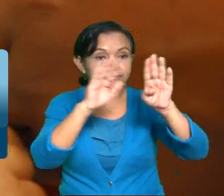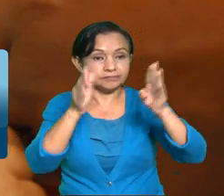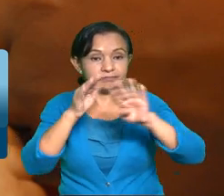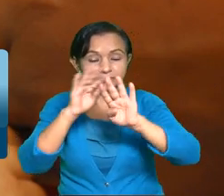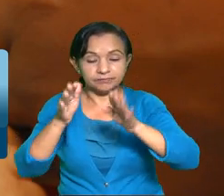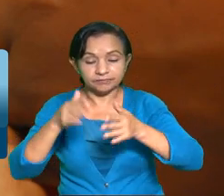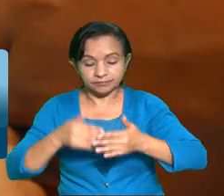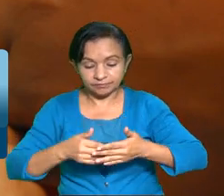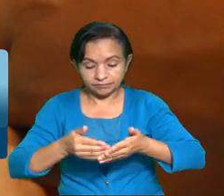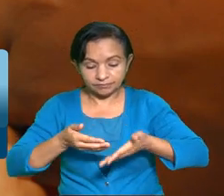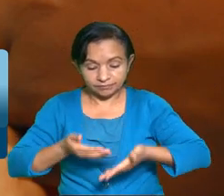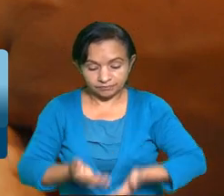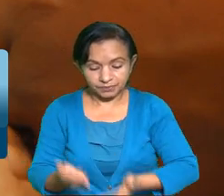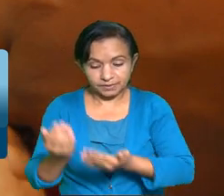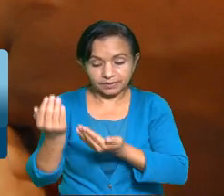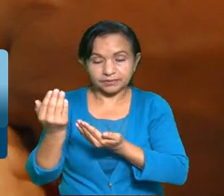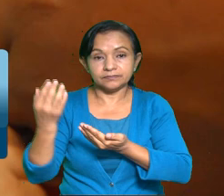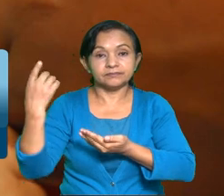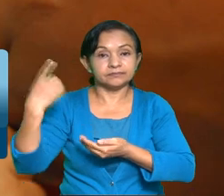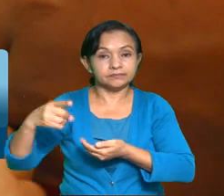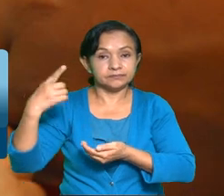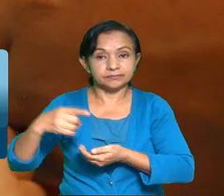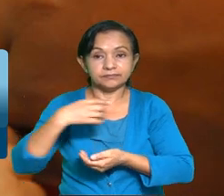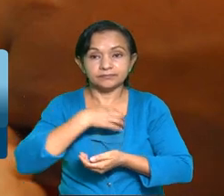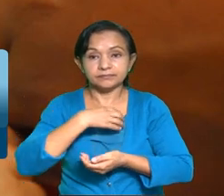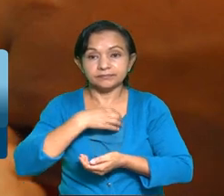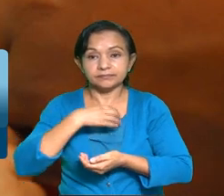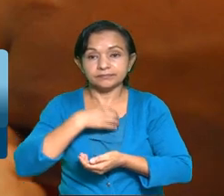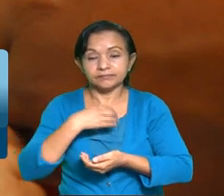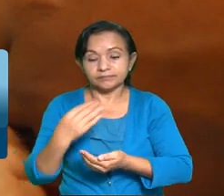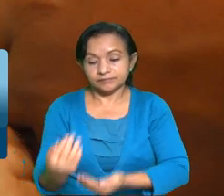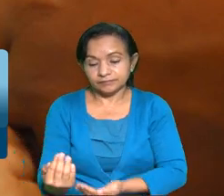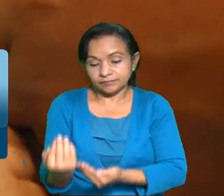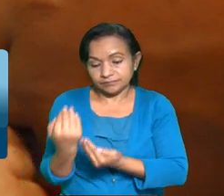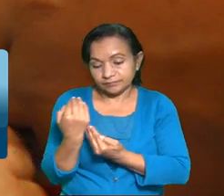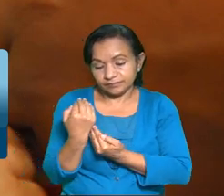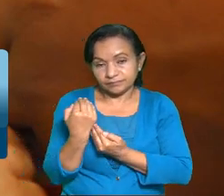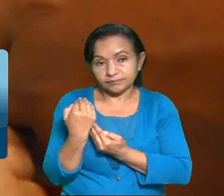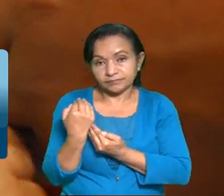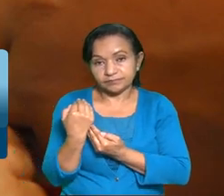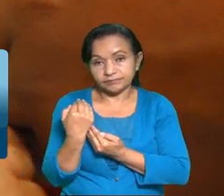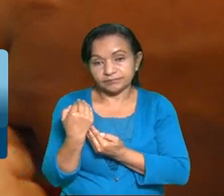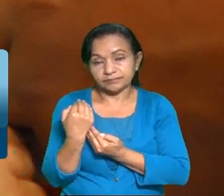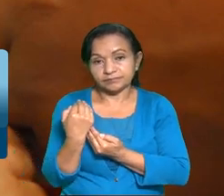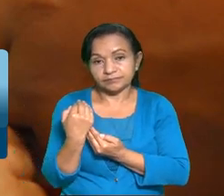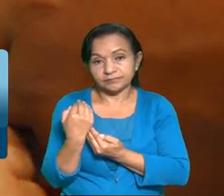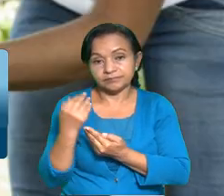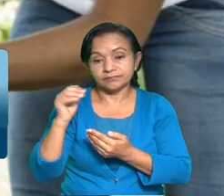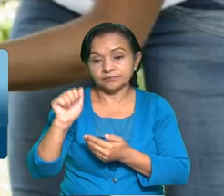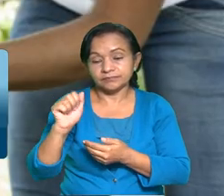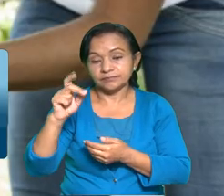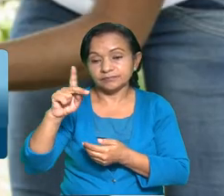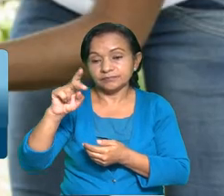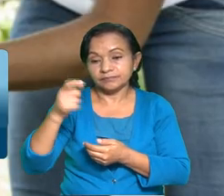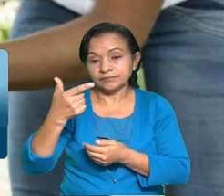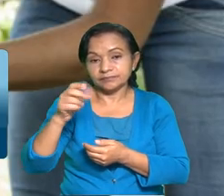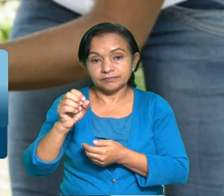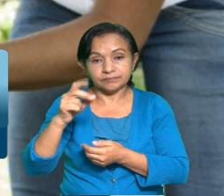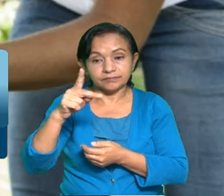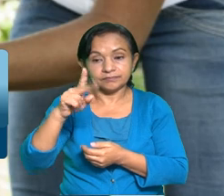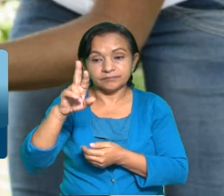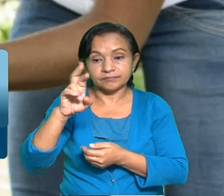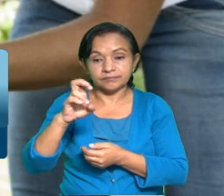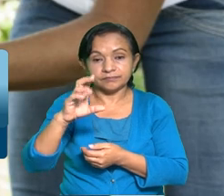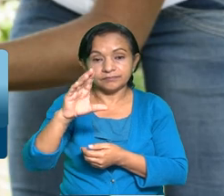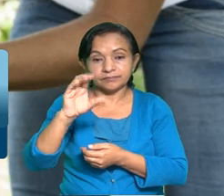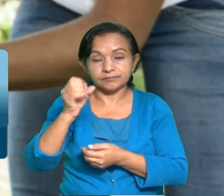bebé tiene el derecho de que se le dé el apego precoz. Esa práctica se llama apego precoz, que es comenzar a